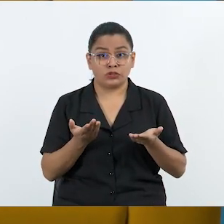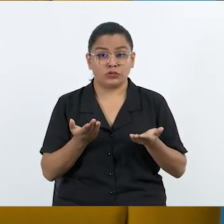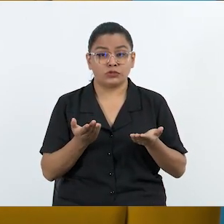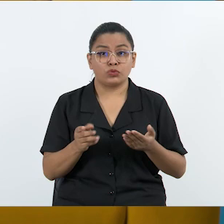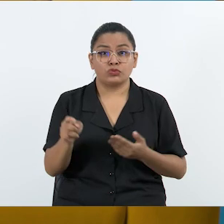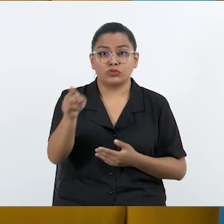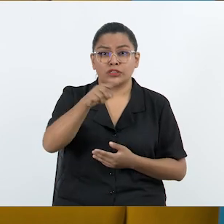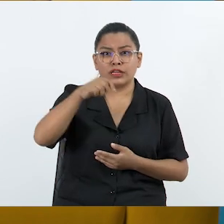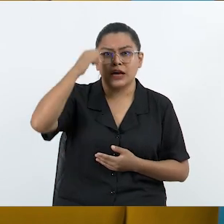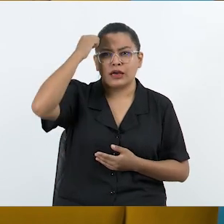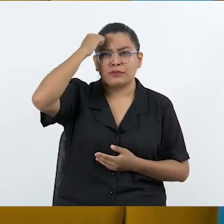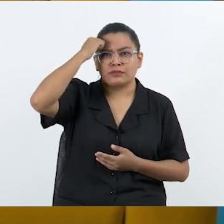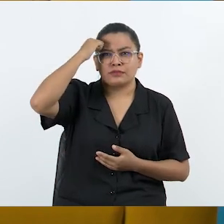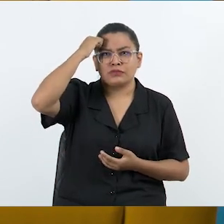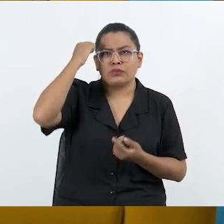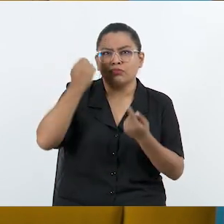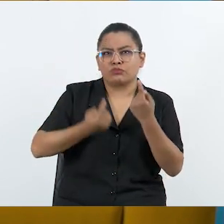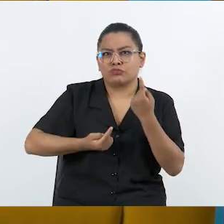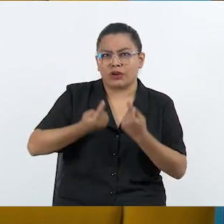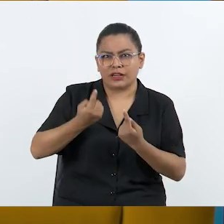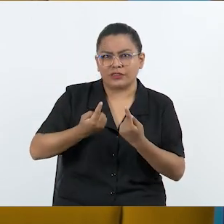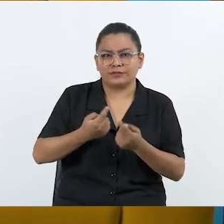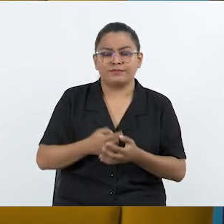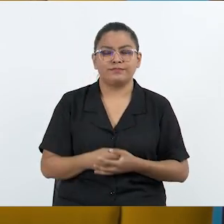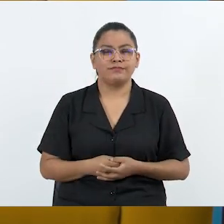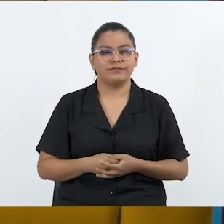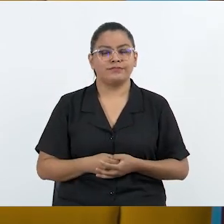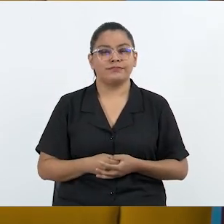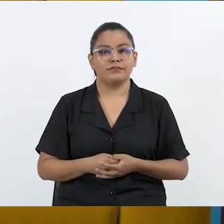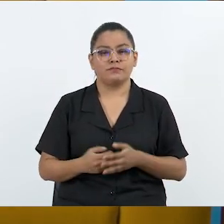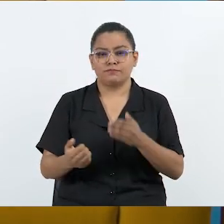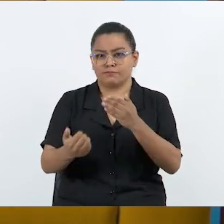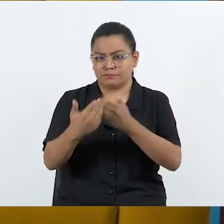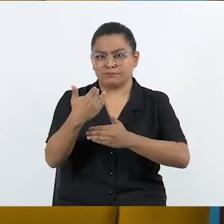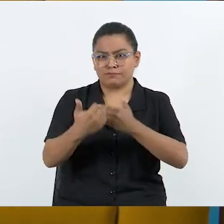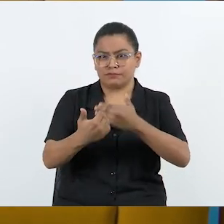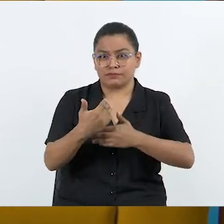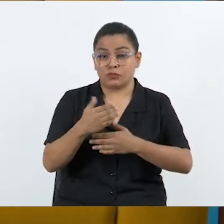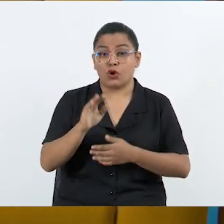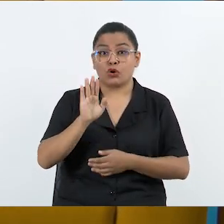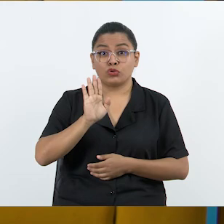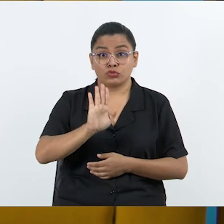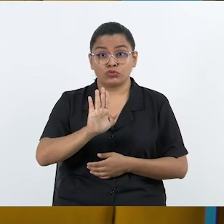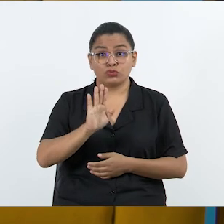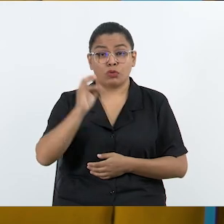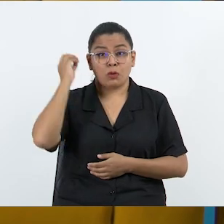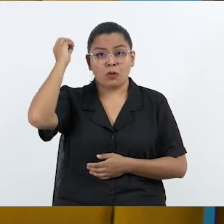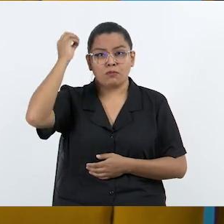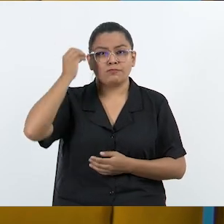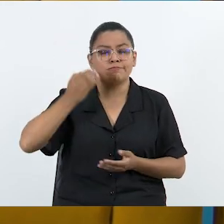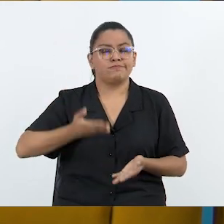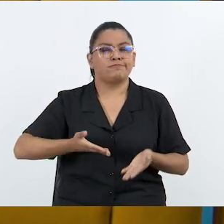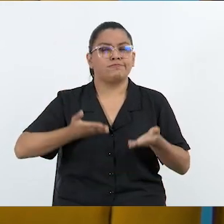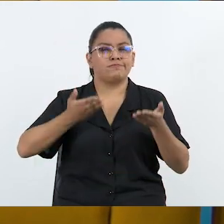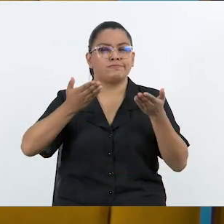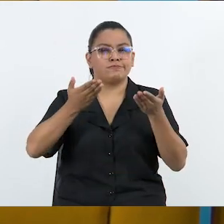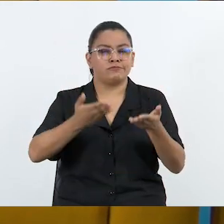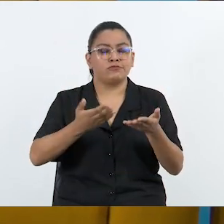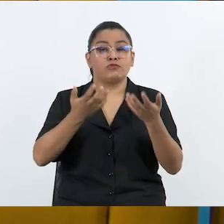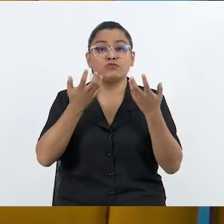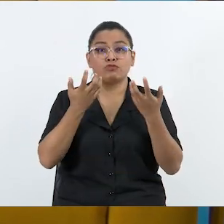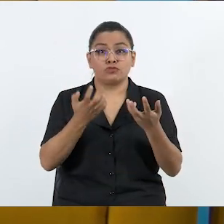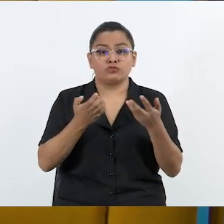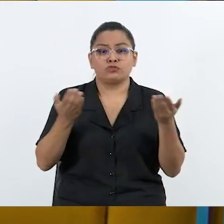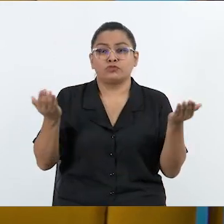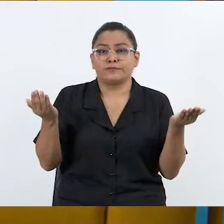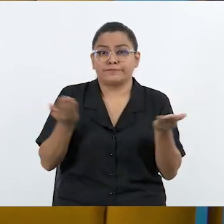aprenden? Déjennos sus respuestas en el chat. Sus aportes serán de gran ayuda para conocer una variedad de acciones a través